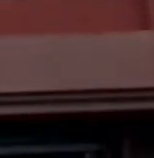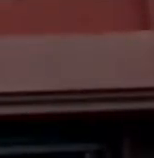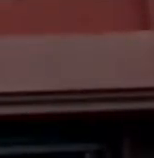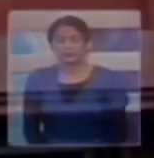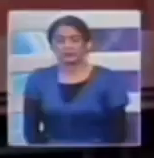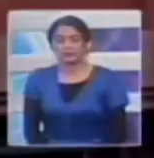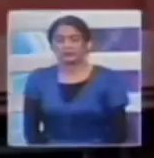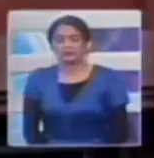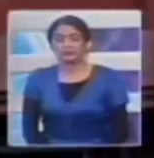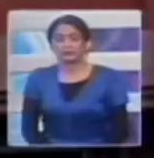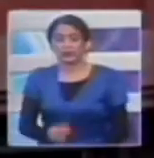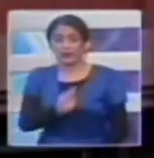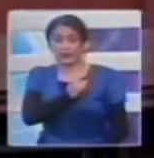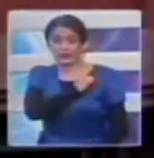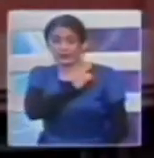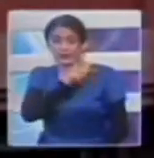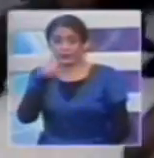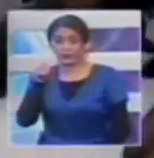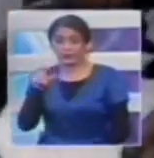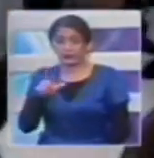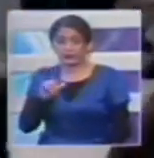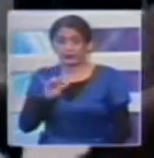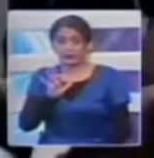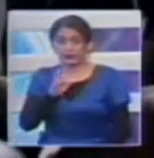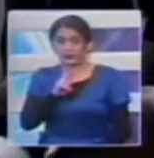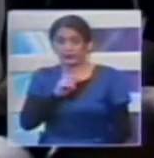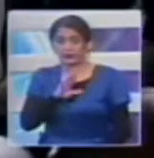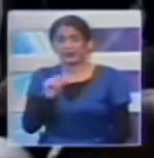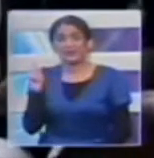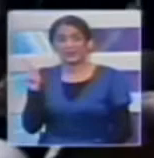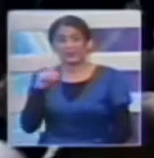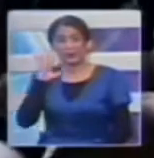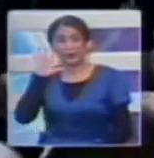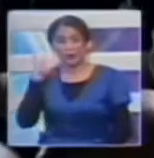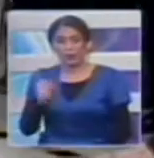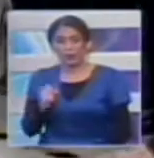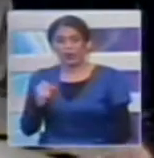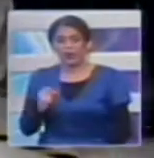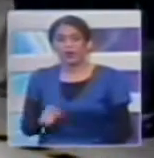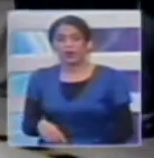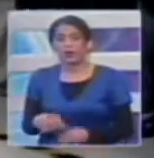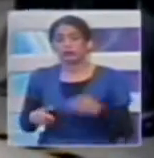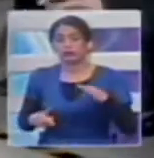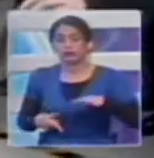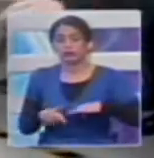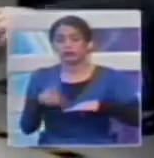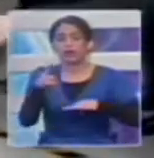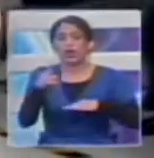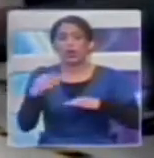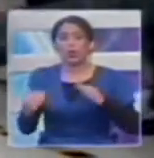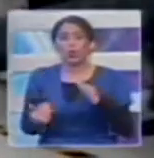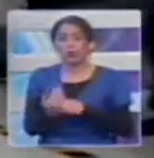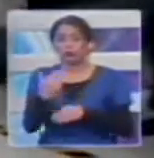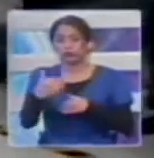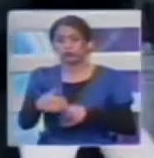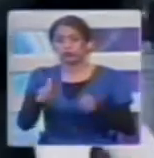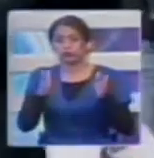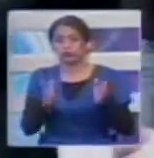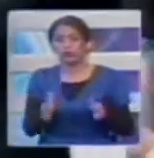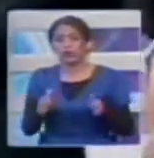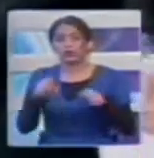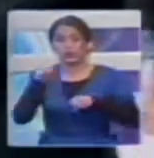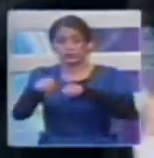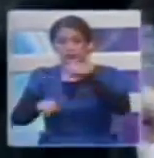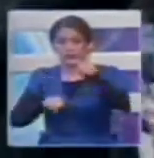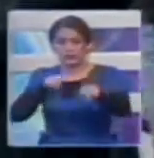La Universidad Politécnica Salesiana, con sede en Cuenca, inauguró el primer laboratorio de bicicletas. Este espacio cuenta con varios equipos tecnológicos